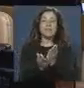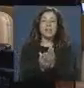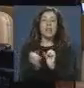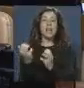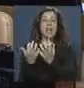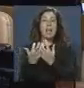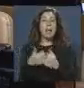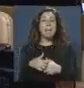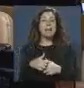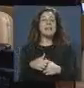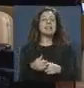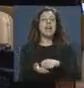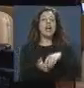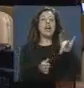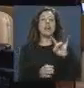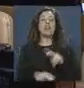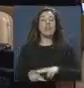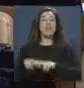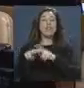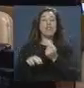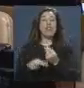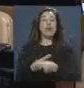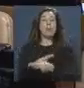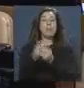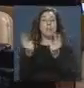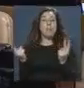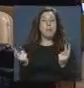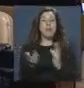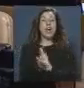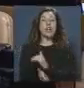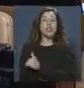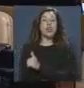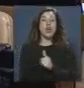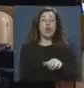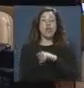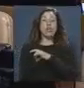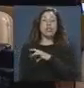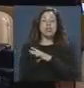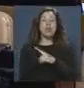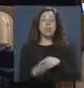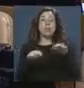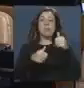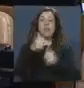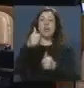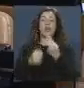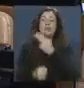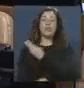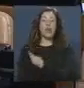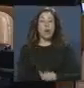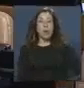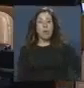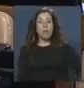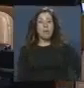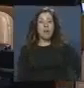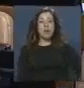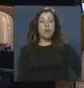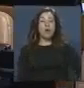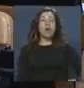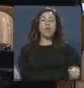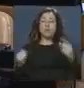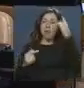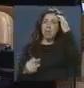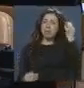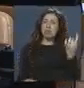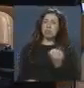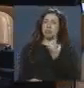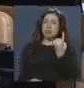empresas contratadas con recursos públicos, con recursos de todos los chilenos, en un proceso de licitación del gobierno, de manera completamente arbitraria,